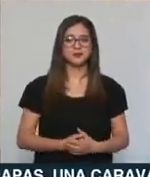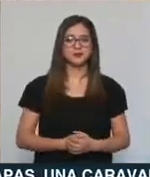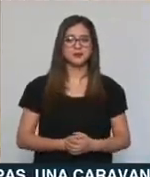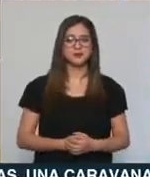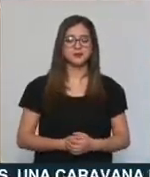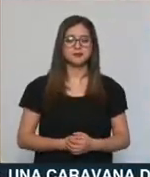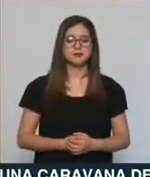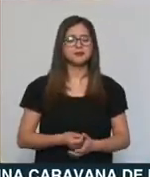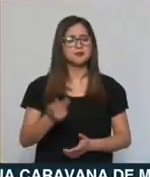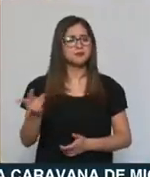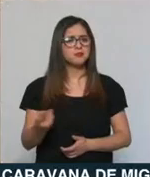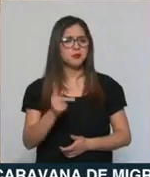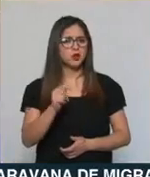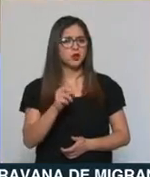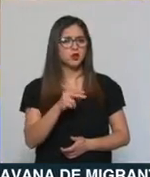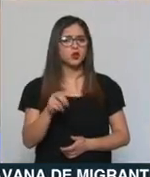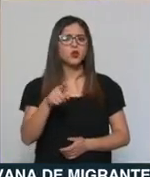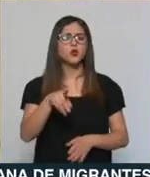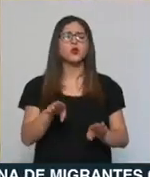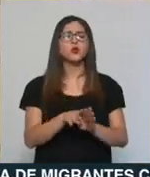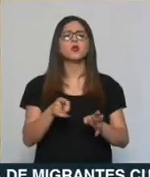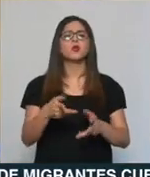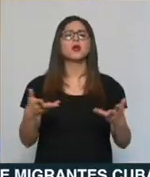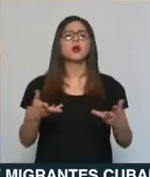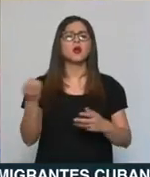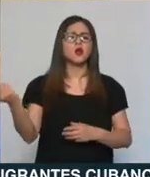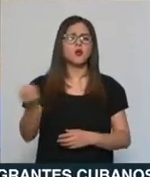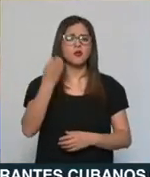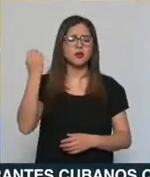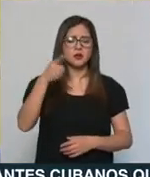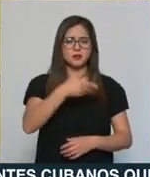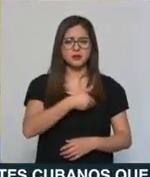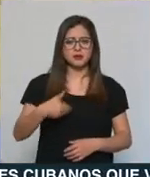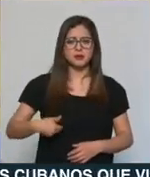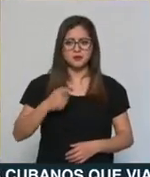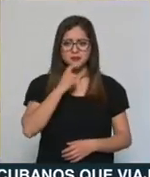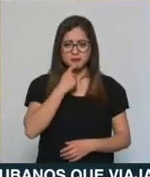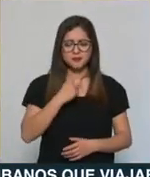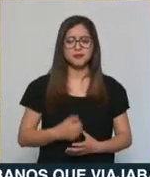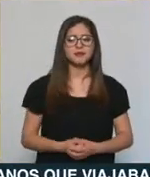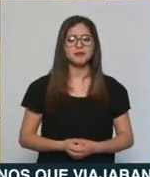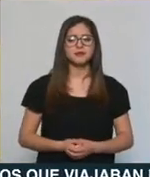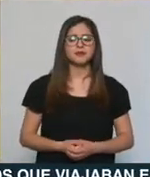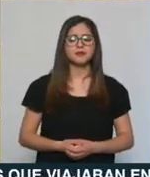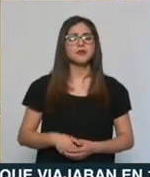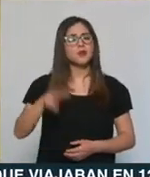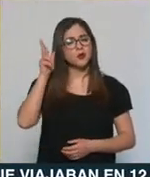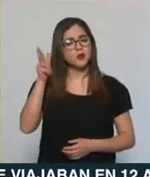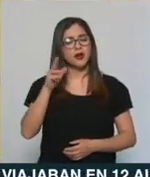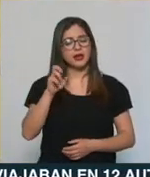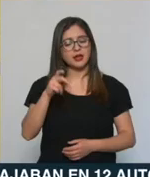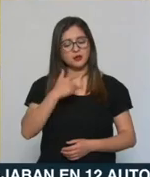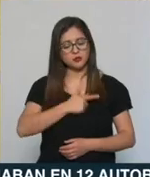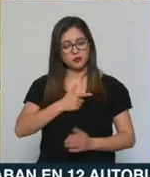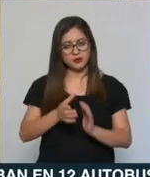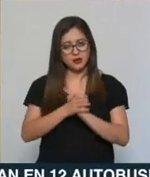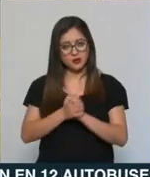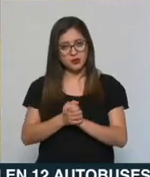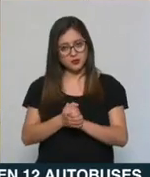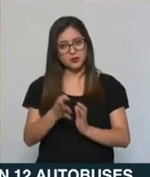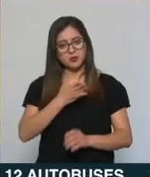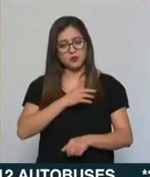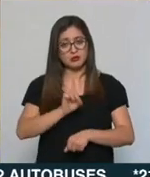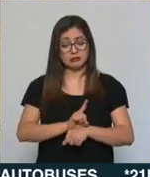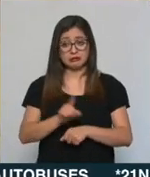Toño, ¿cómo vives las conferencias matutinas tú del presidente Andrés Manuel? ¿Cómo estás, Eric? Me da mucho gusto saludarte, muy buenos días. Pues como todos, ¿no? Levantarse muy